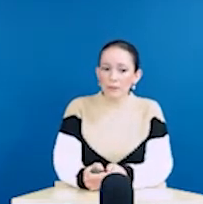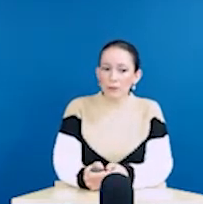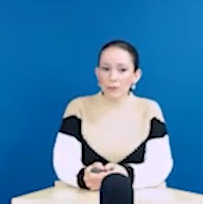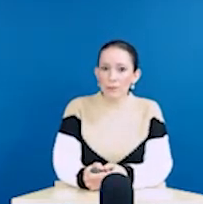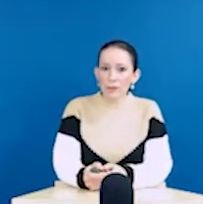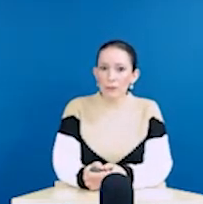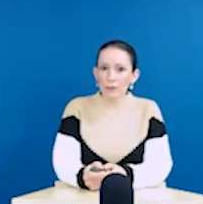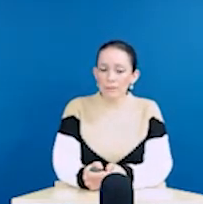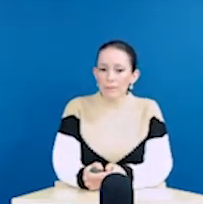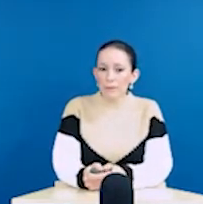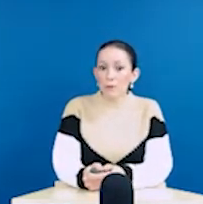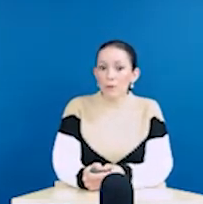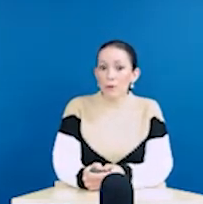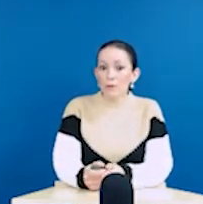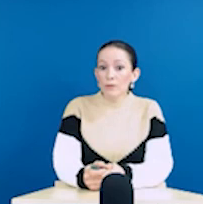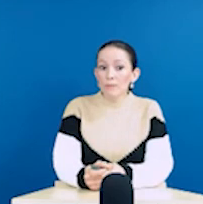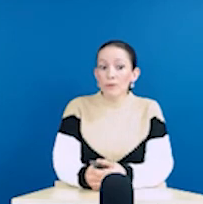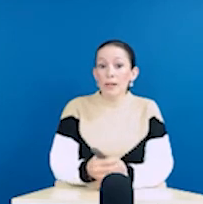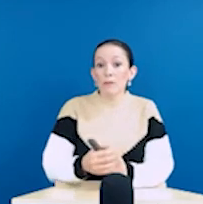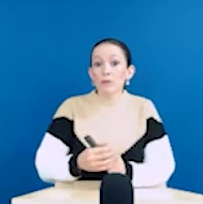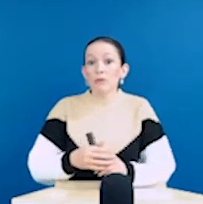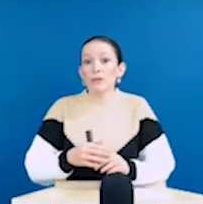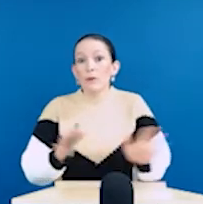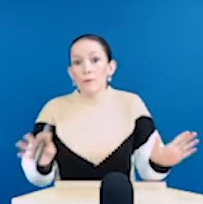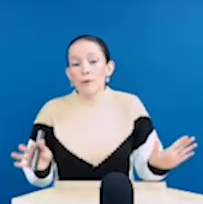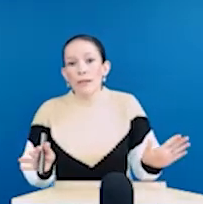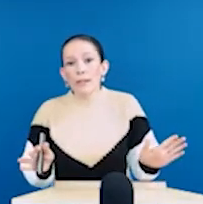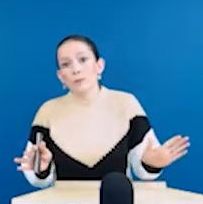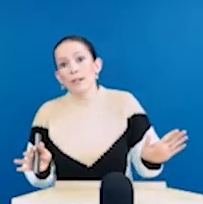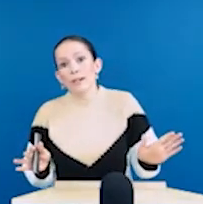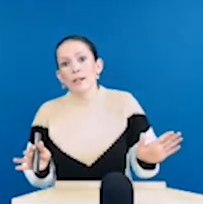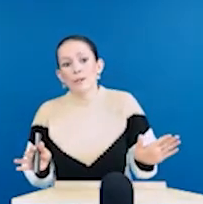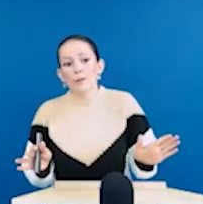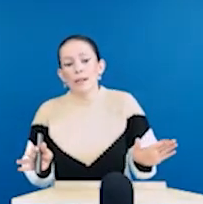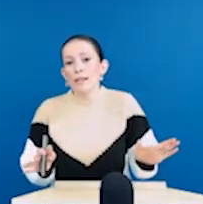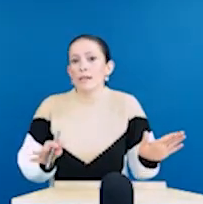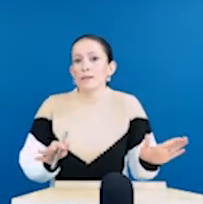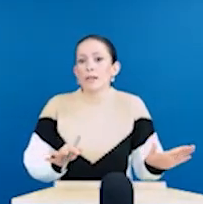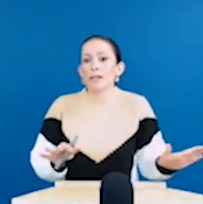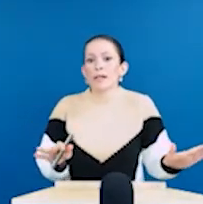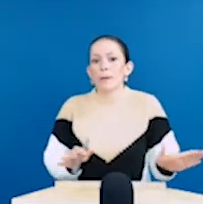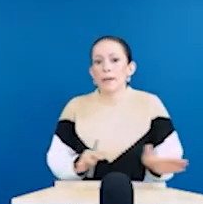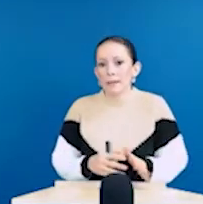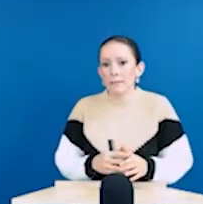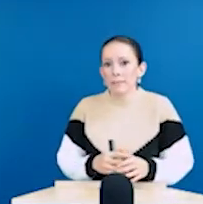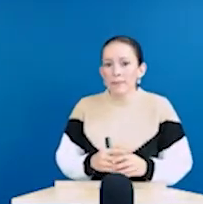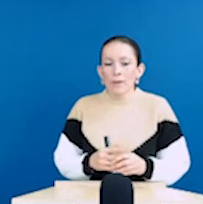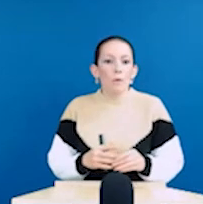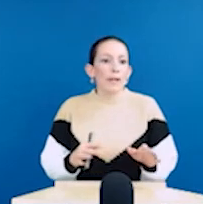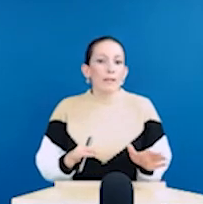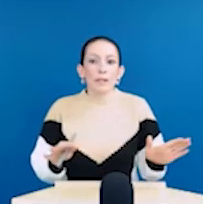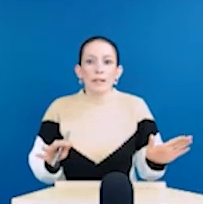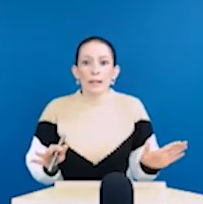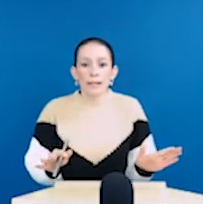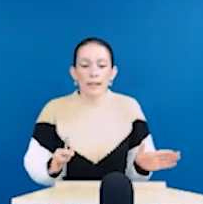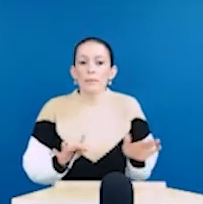mucho desconocimiento. Nosotros lo conocemos y para nosotros es obvio qué es una caneca roja y qué es una caneca verde,